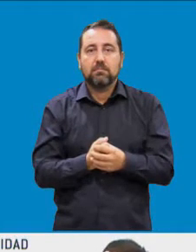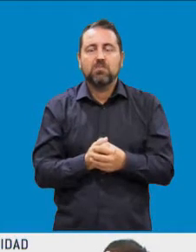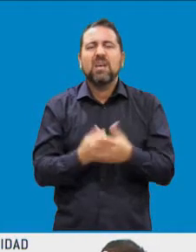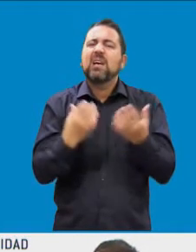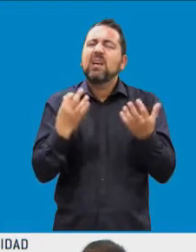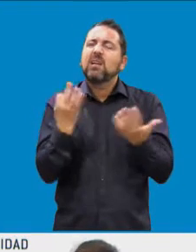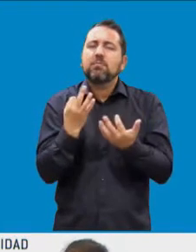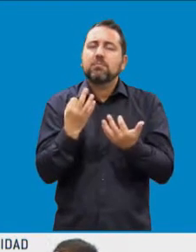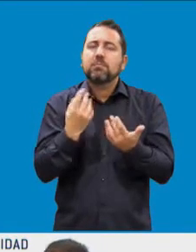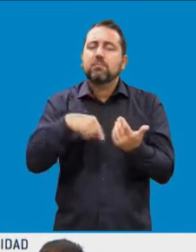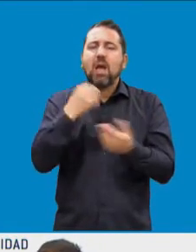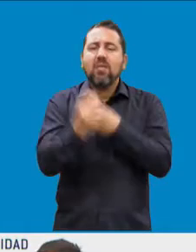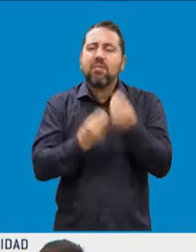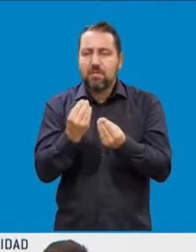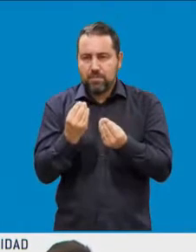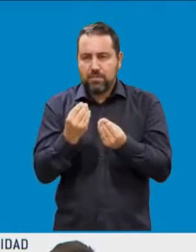¿Qué